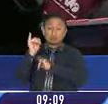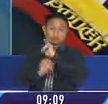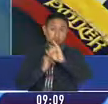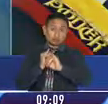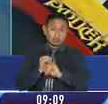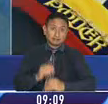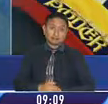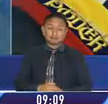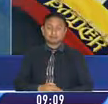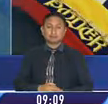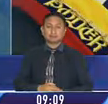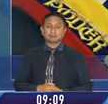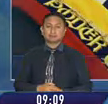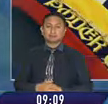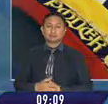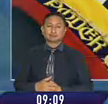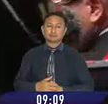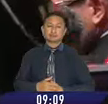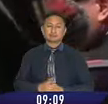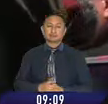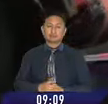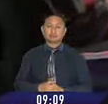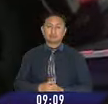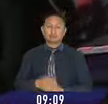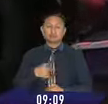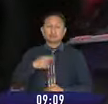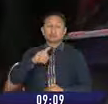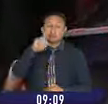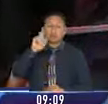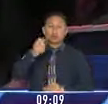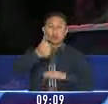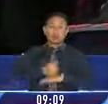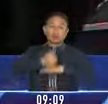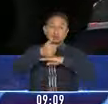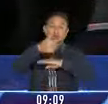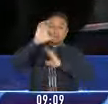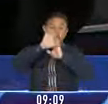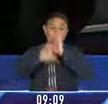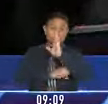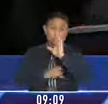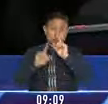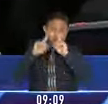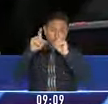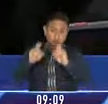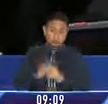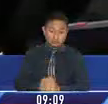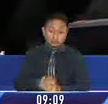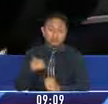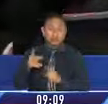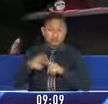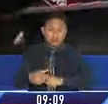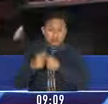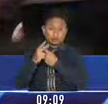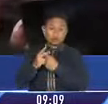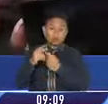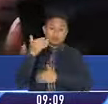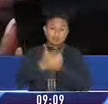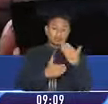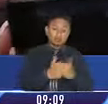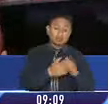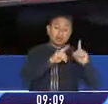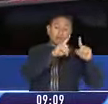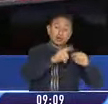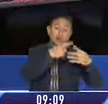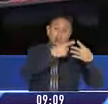exterior. Consulta popular. Las consultas a la Corte Constitucional es la base para definir luego las